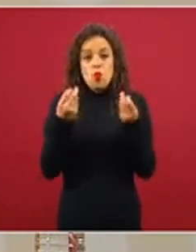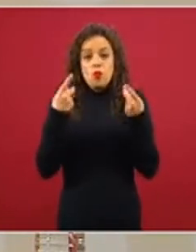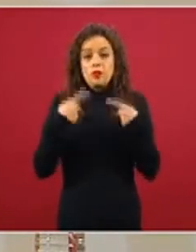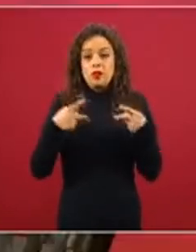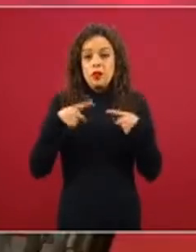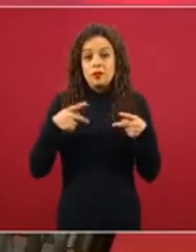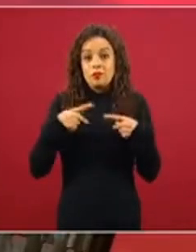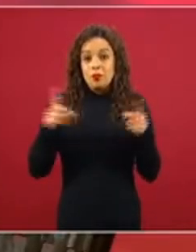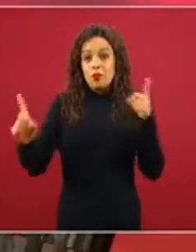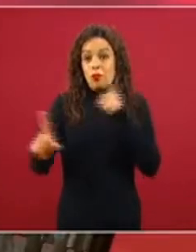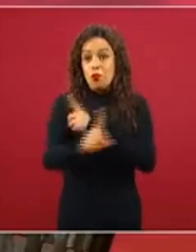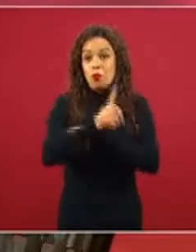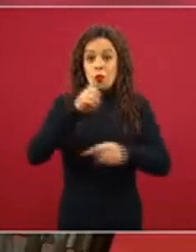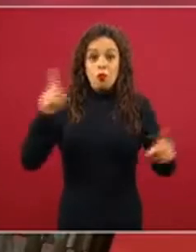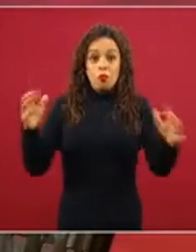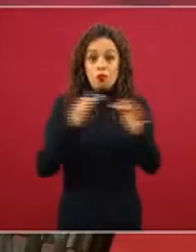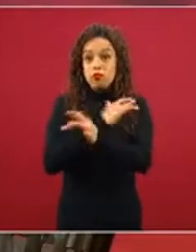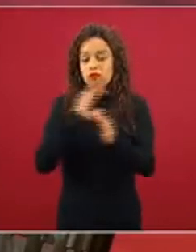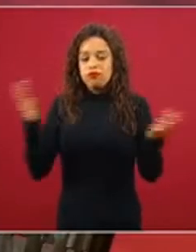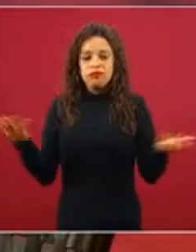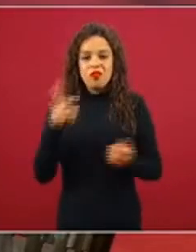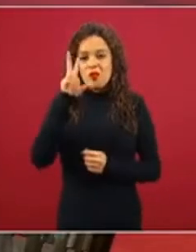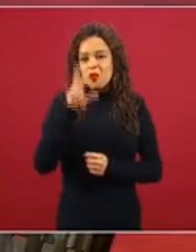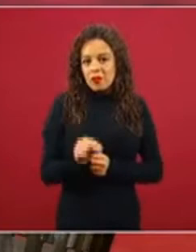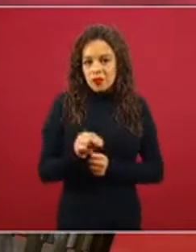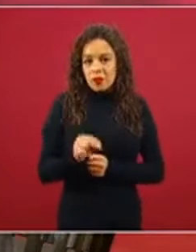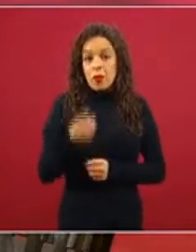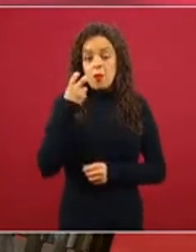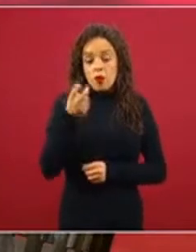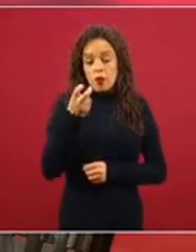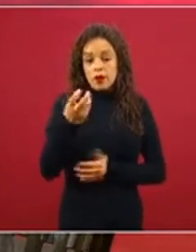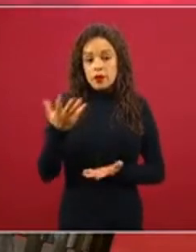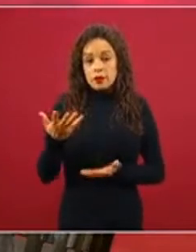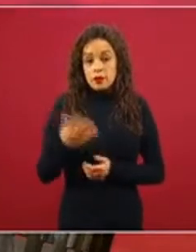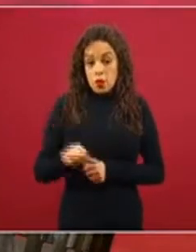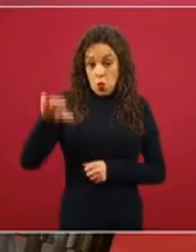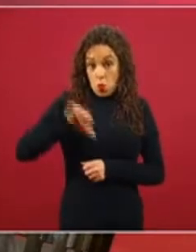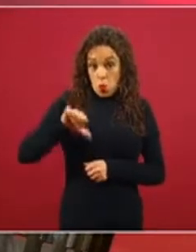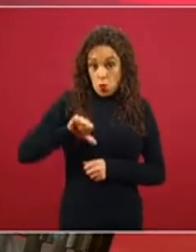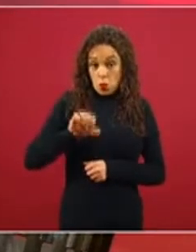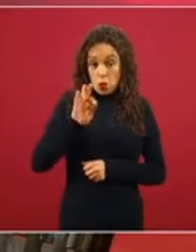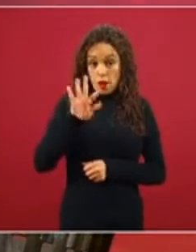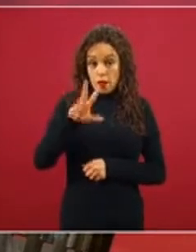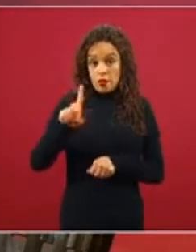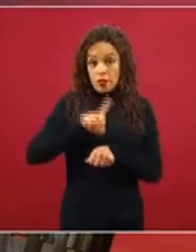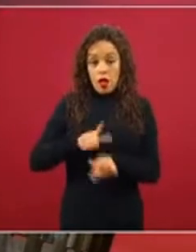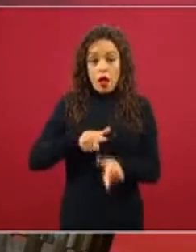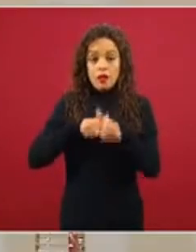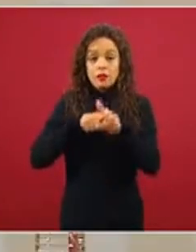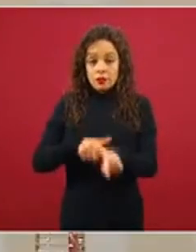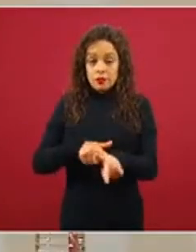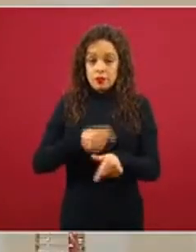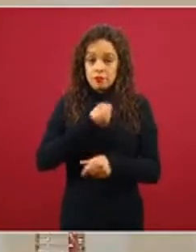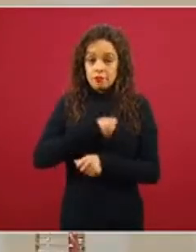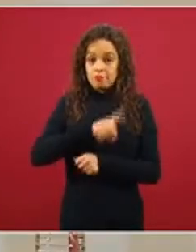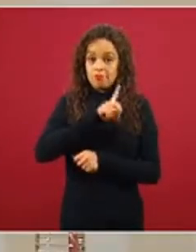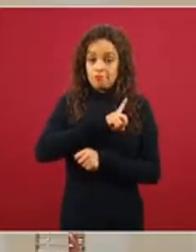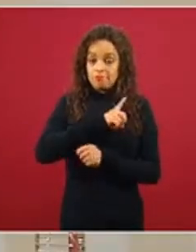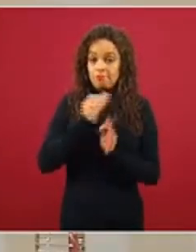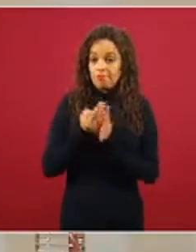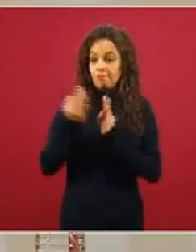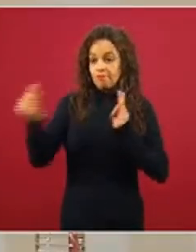son parte de la Jornada Nacional de Sana Distancia, que hoy cumple 45 días, y lo que nos